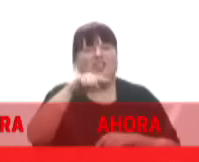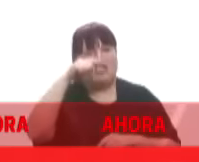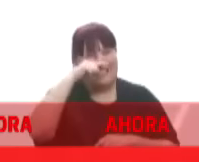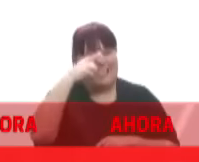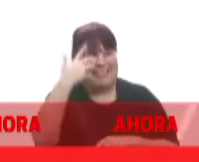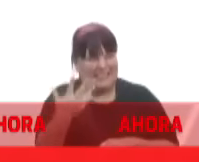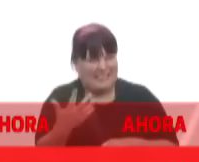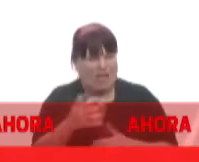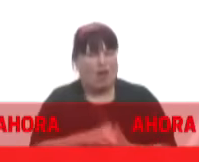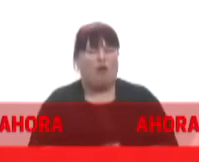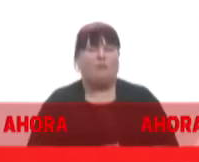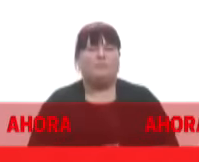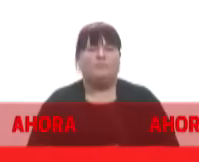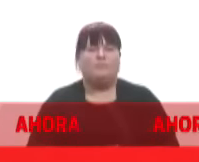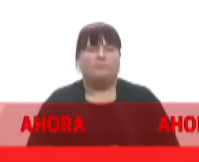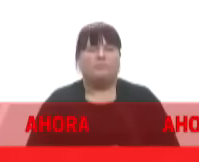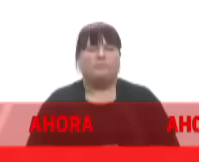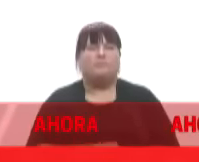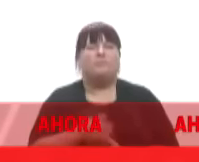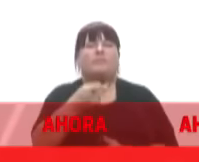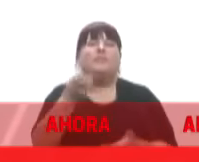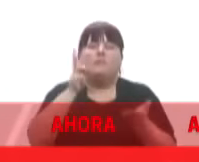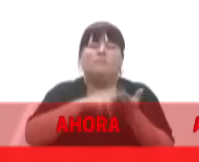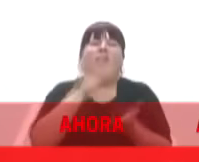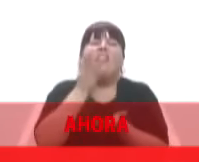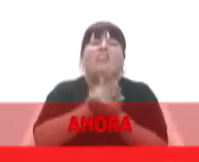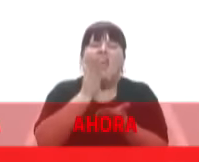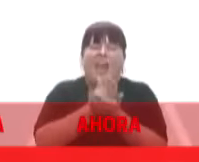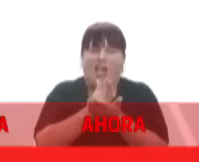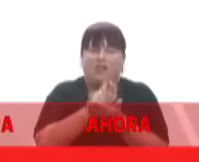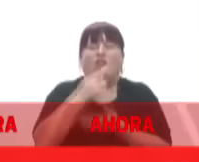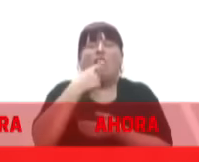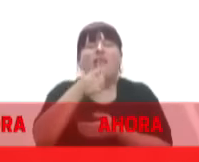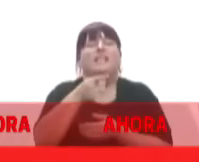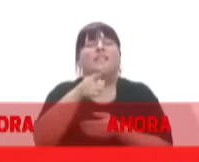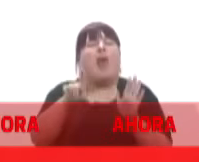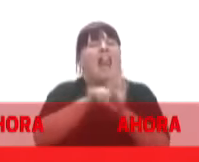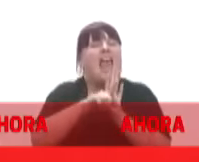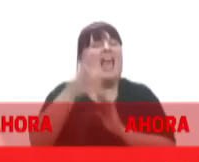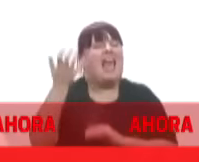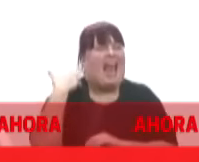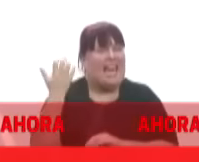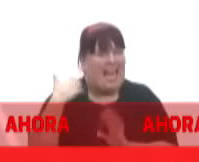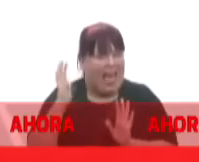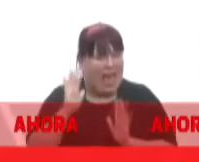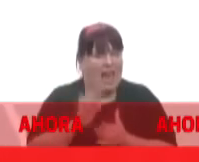175, donde nos ratifica el derecho a que se está tratando una ley en general,